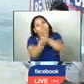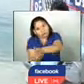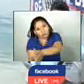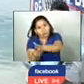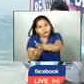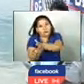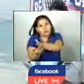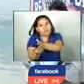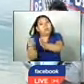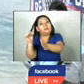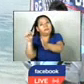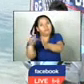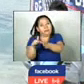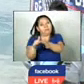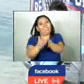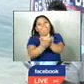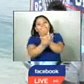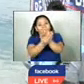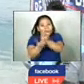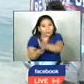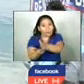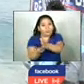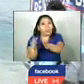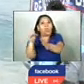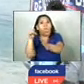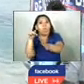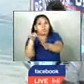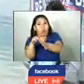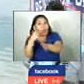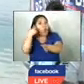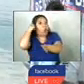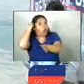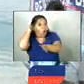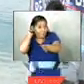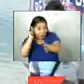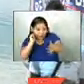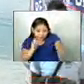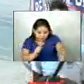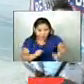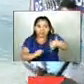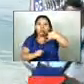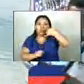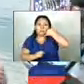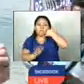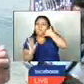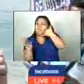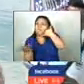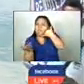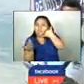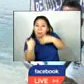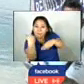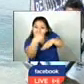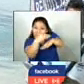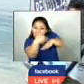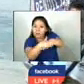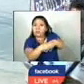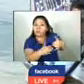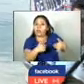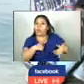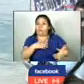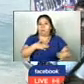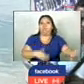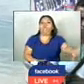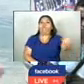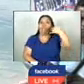lancha vuelque. Fue en esos momentos que él logró, a través de su teléfono, llamó a la Asociación de Lancheros y me llamó a mí en